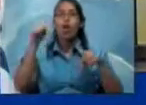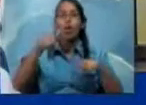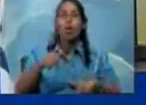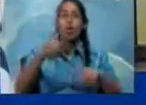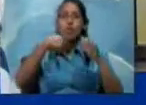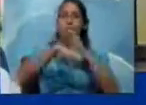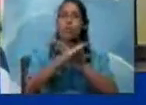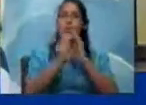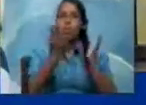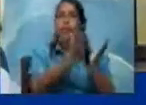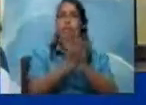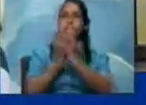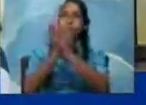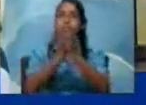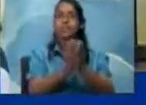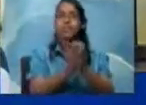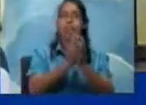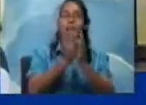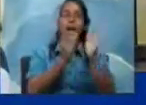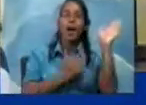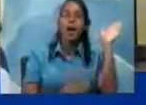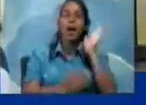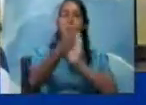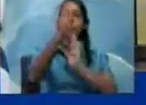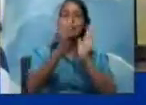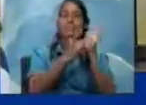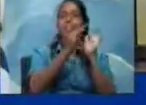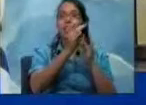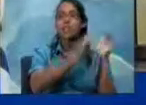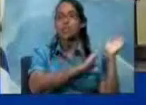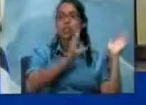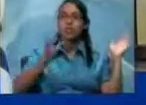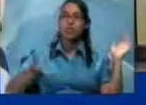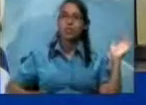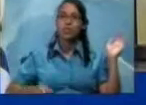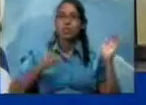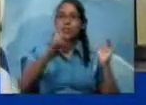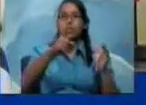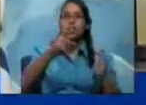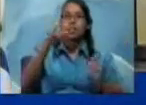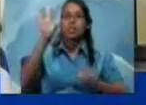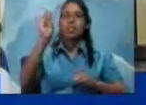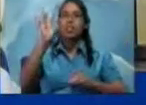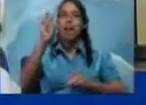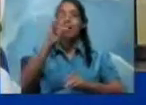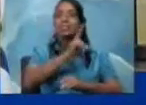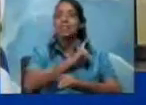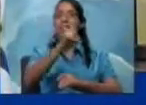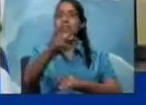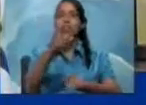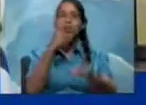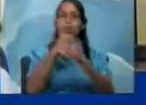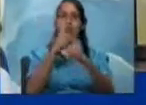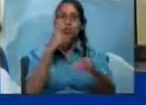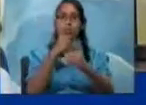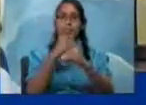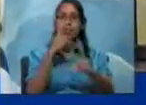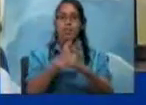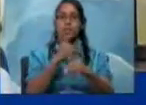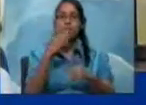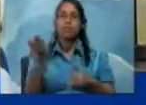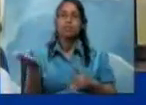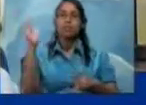estudiar la aparición de Jesucristo a siete de sus discípulos que